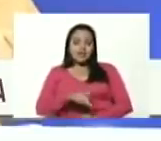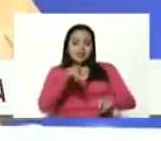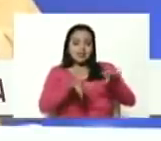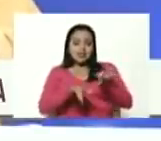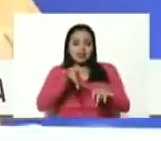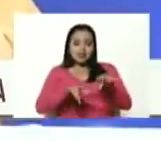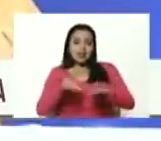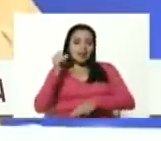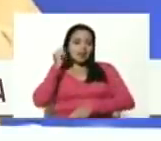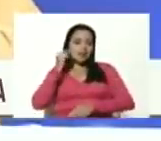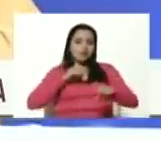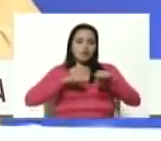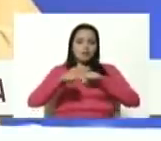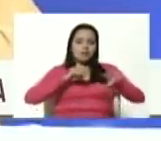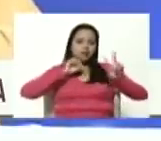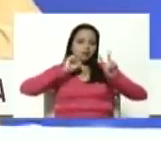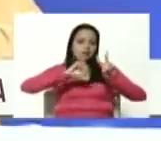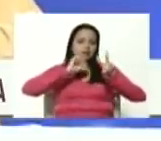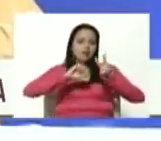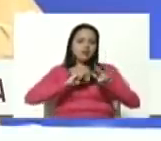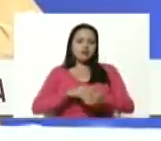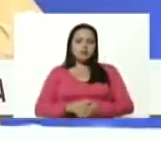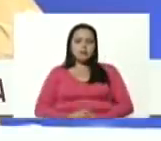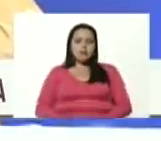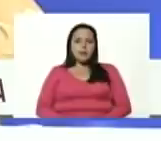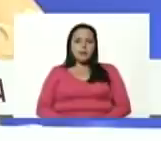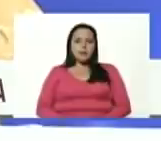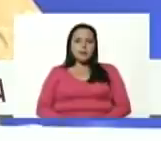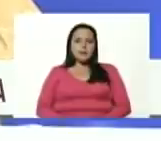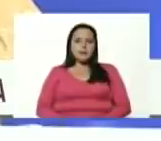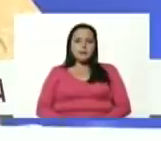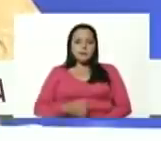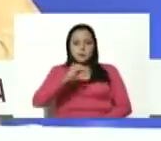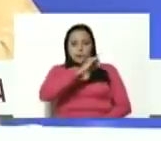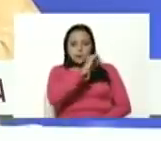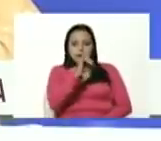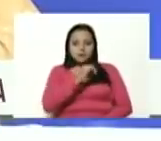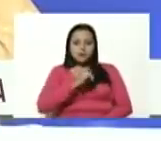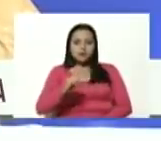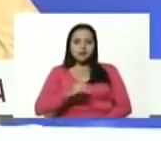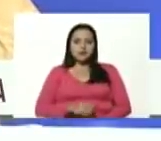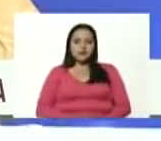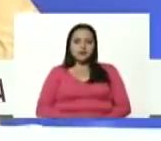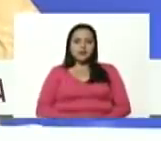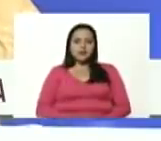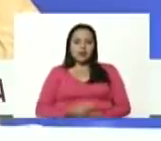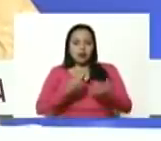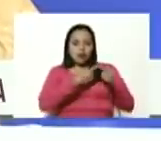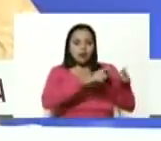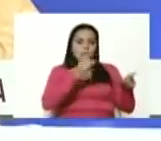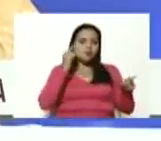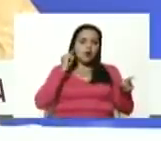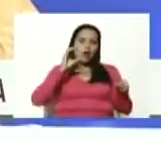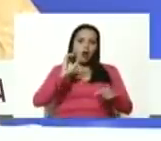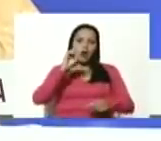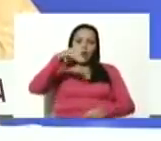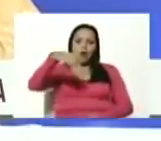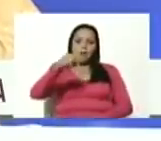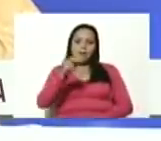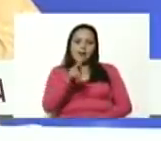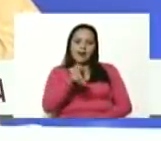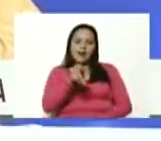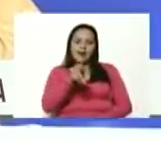secretaria del movimiento Somos Venezuela, del Zulia. Está Omaira Prieto, autoridad única de